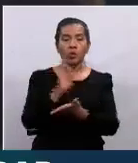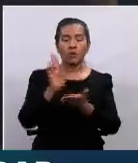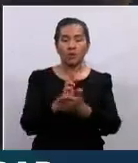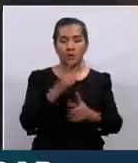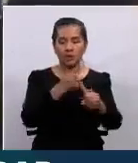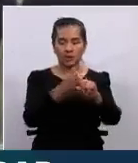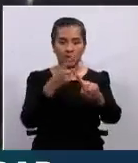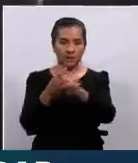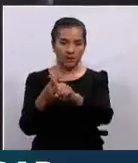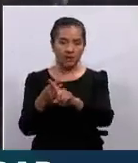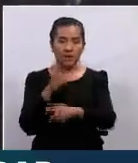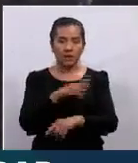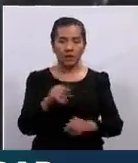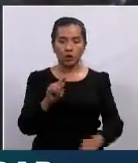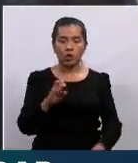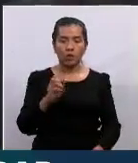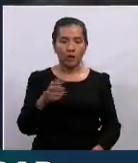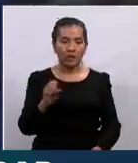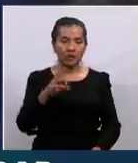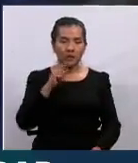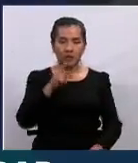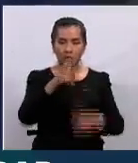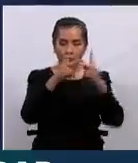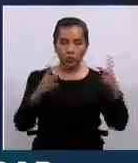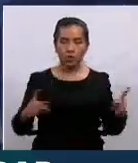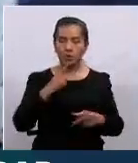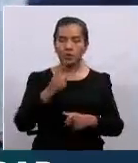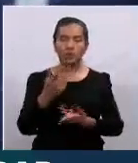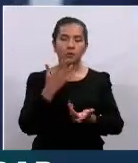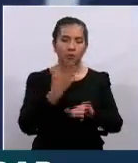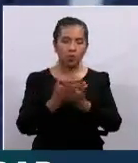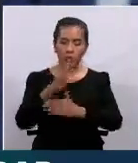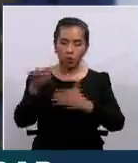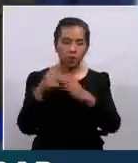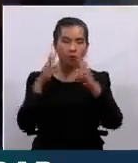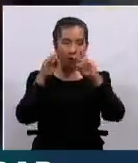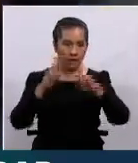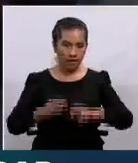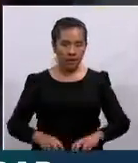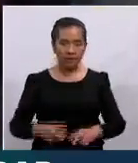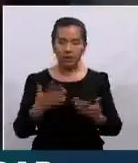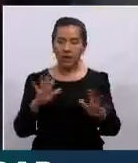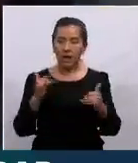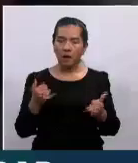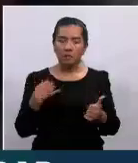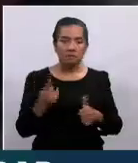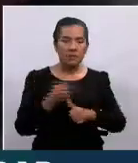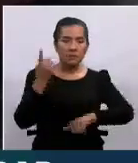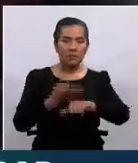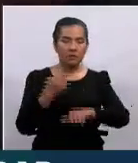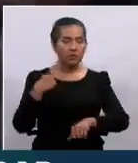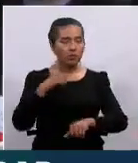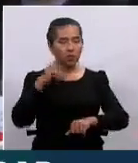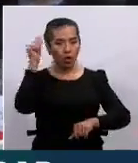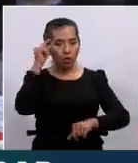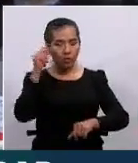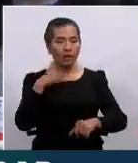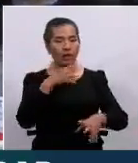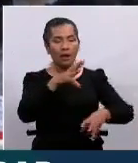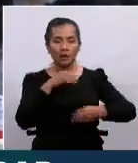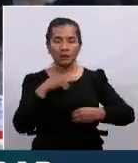y las tomas frías destacaron que sus propuestas serán analizadas y que por primera vez son tomadas en cuenta en un trabajo que requiere